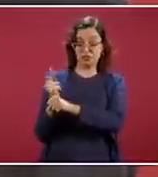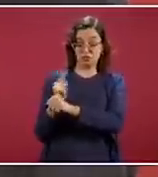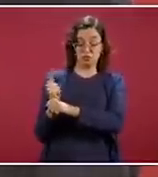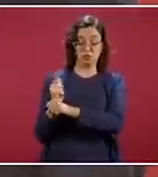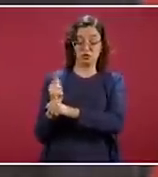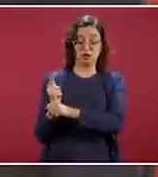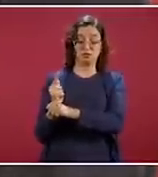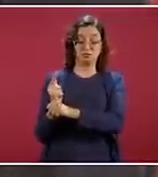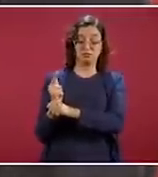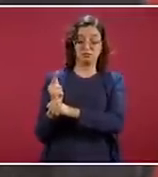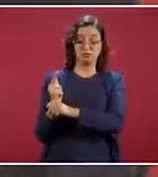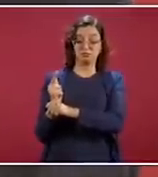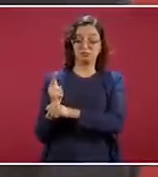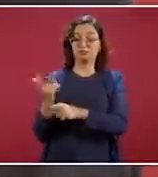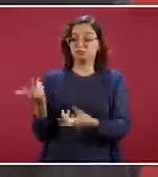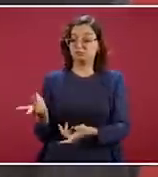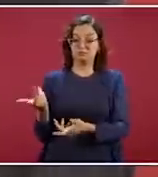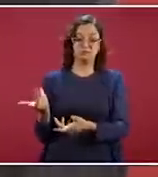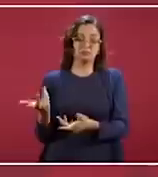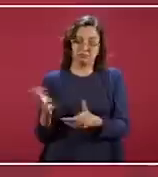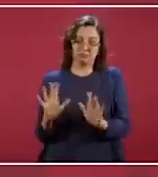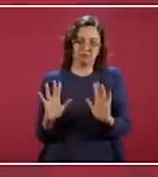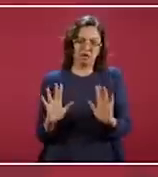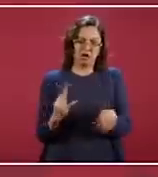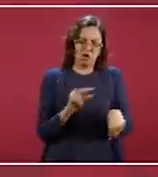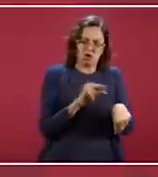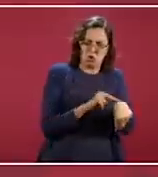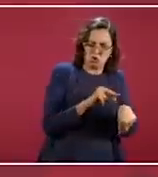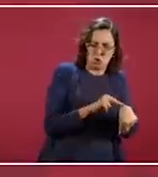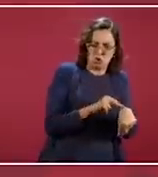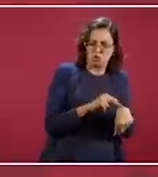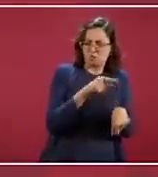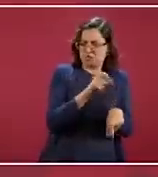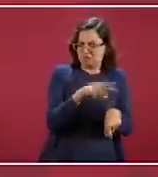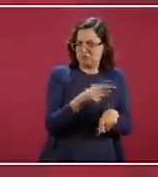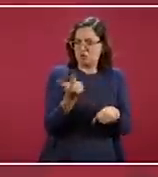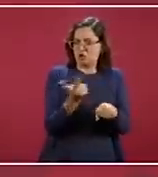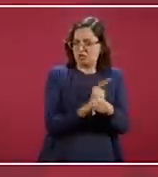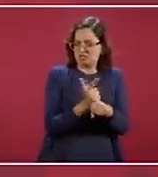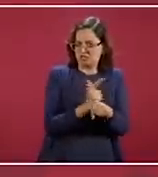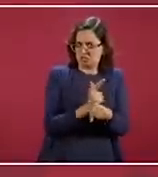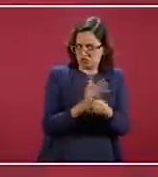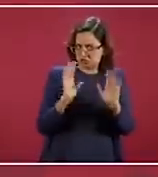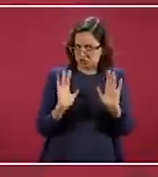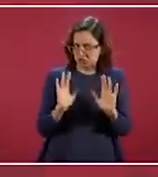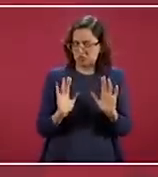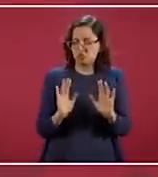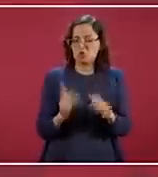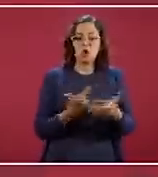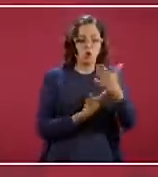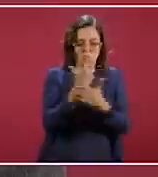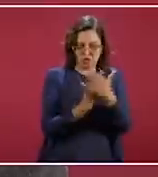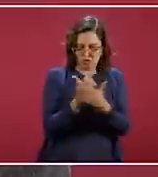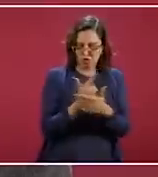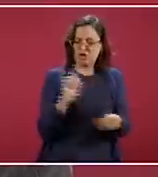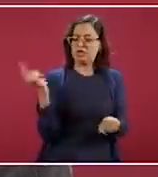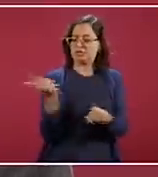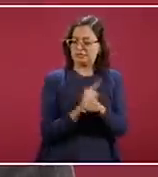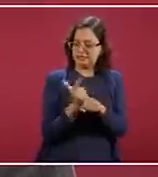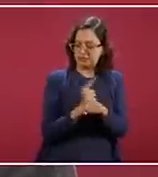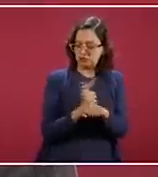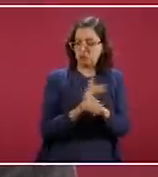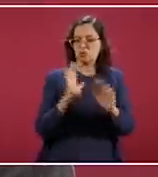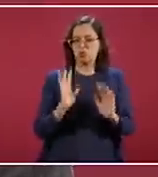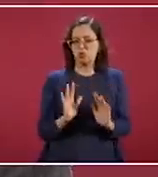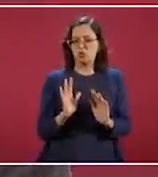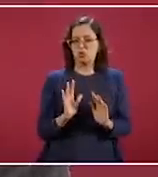que un médico tiene nivel licenciatura, un contador público tiene nivel